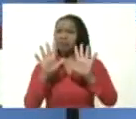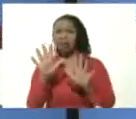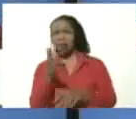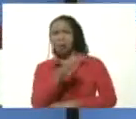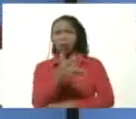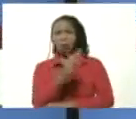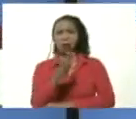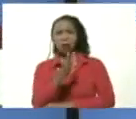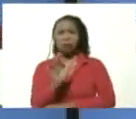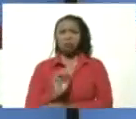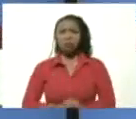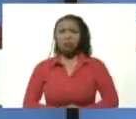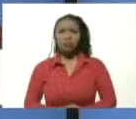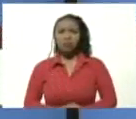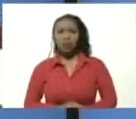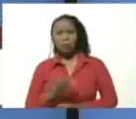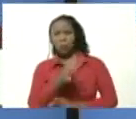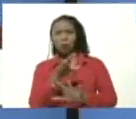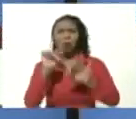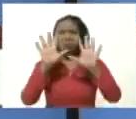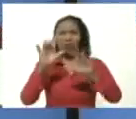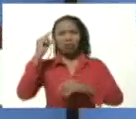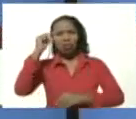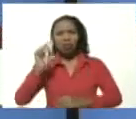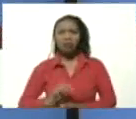más o menos. Más o menos, 10 días.